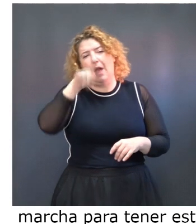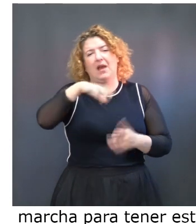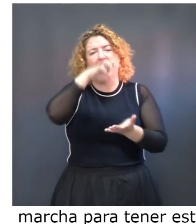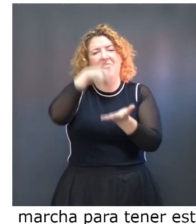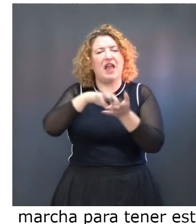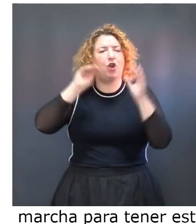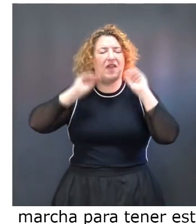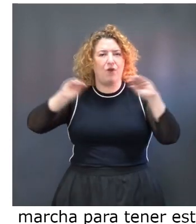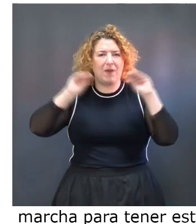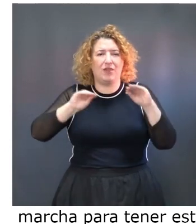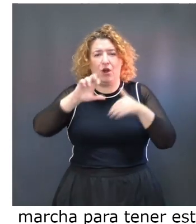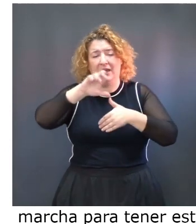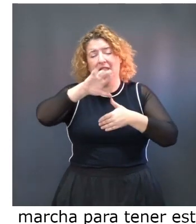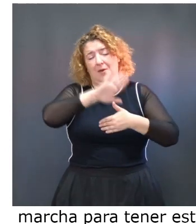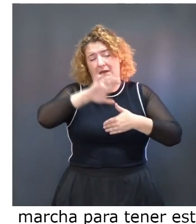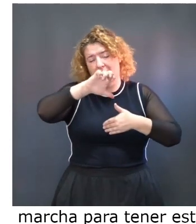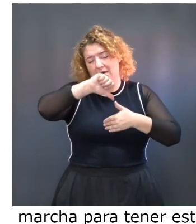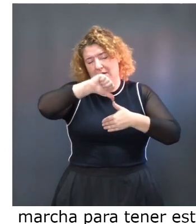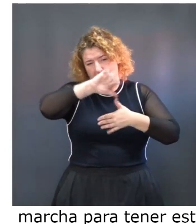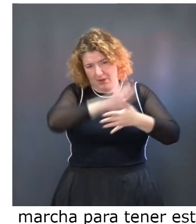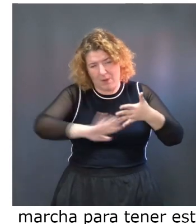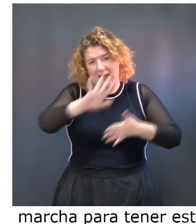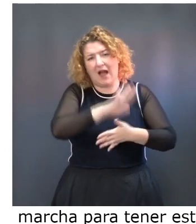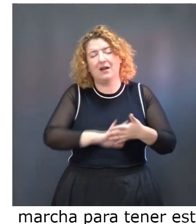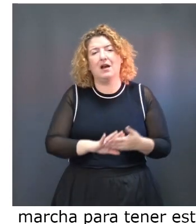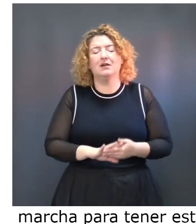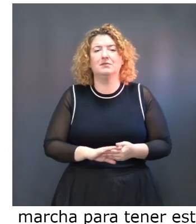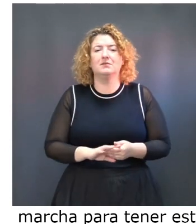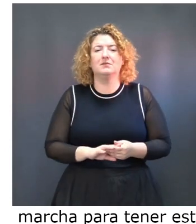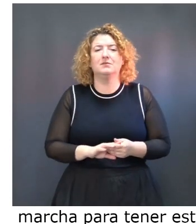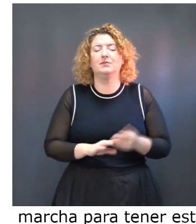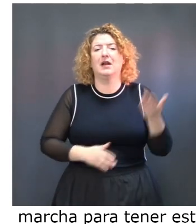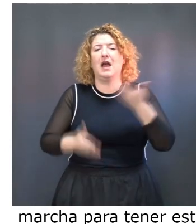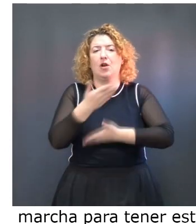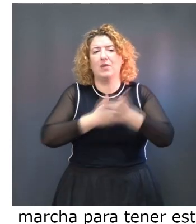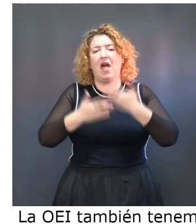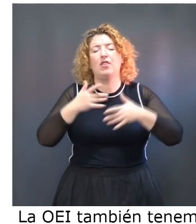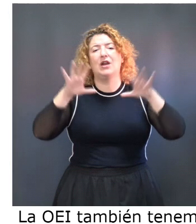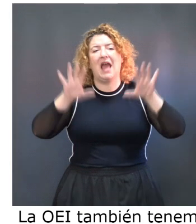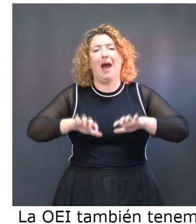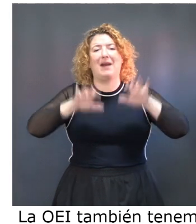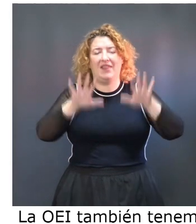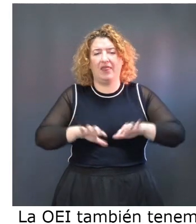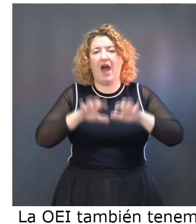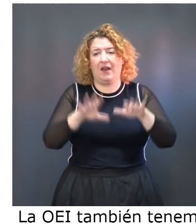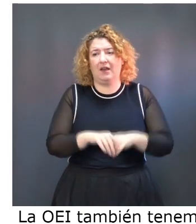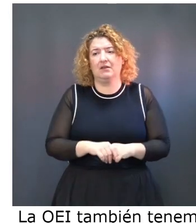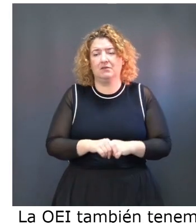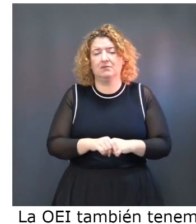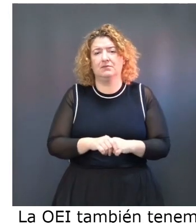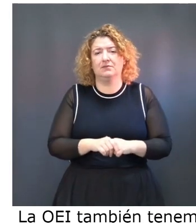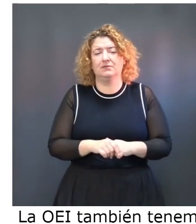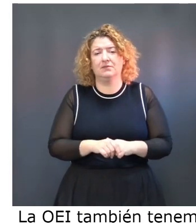de formación iberoamericano para la cooperación y el aprendizaje, y desde aquí